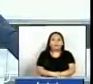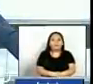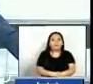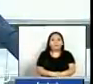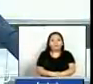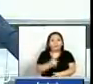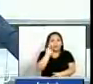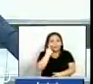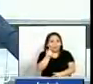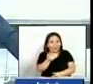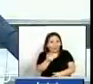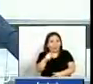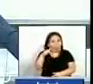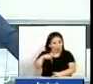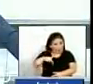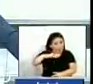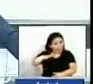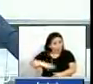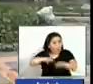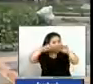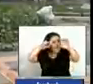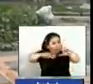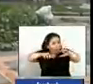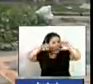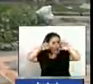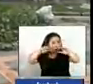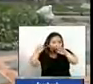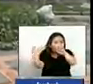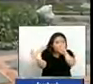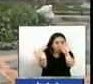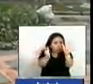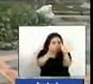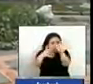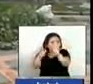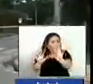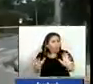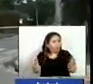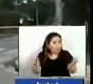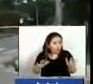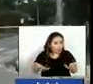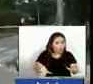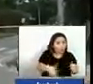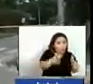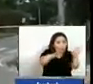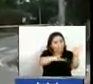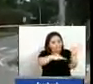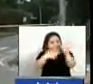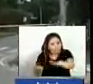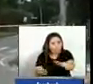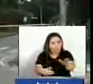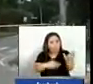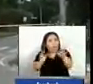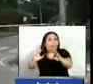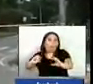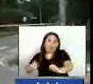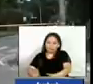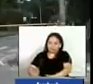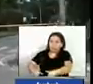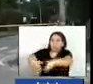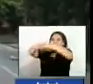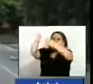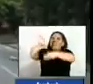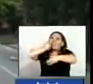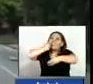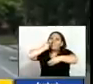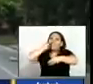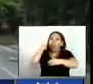Viene la lluvia que esta tarde llegó acompañada de mucho viento, derribó algunos árboles y dañó postes del tendido eléctrico, así como